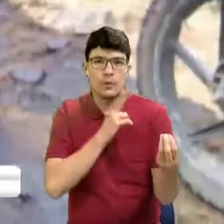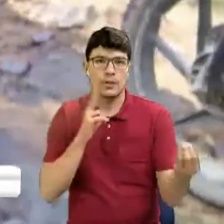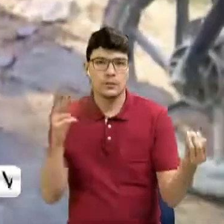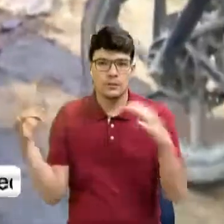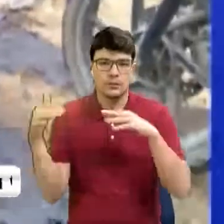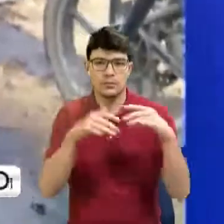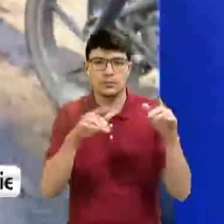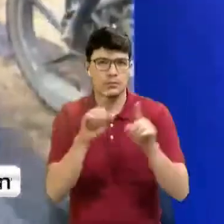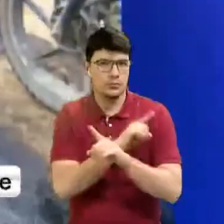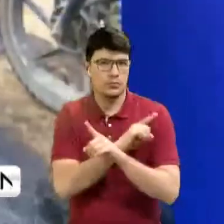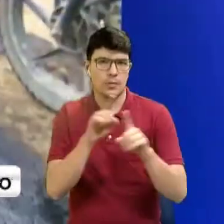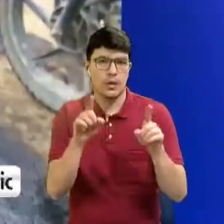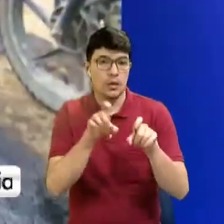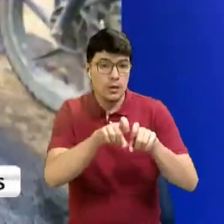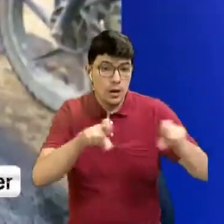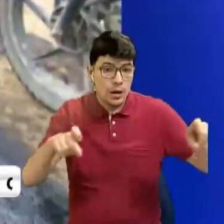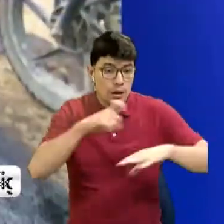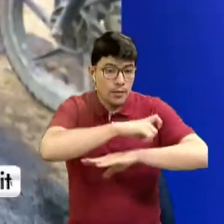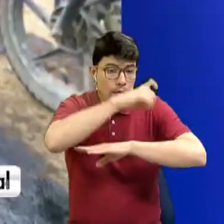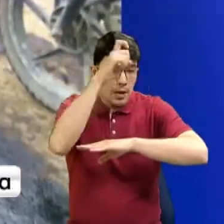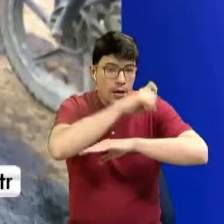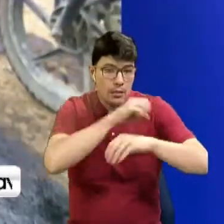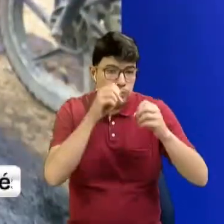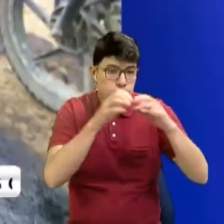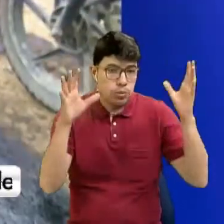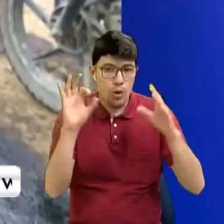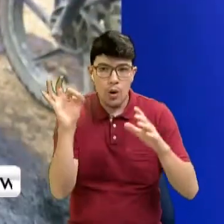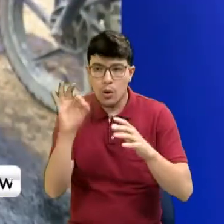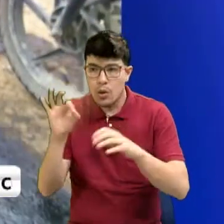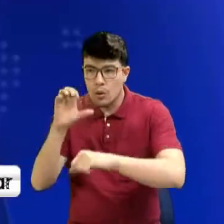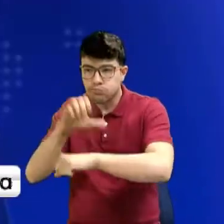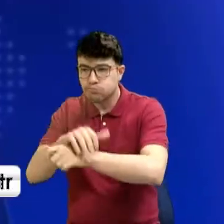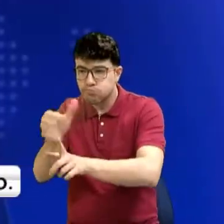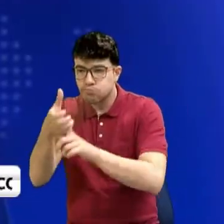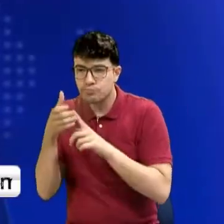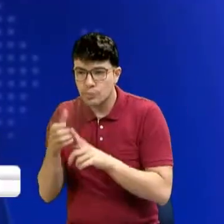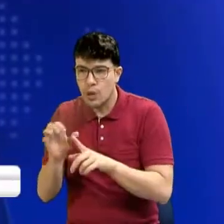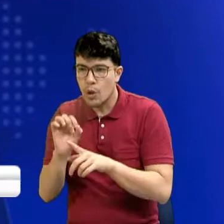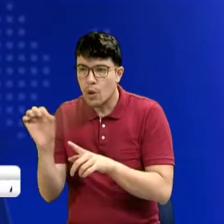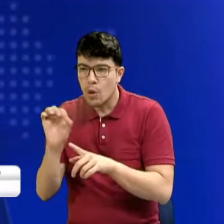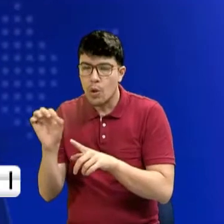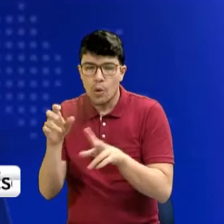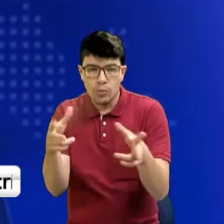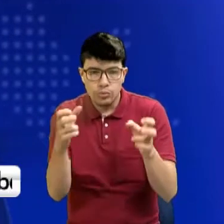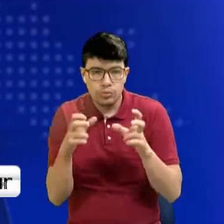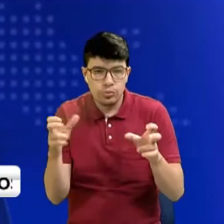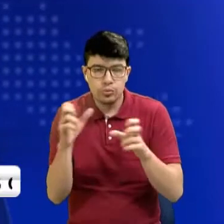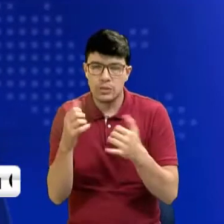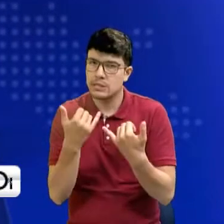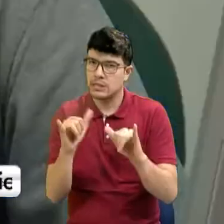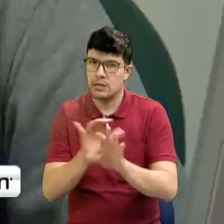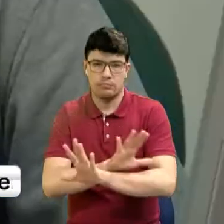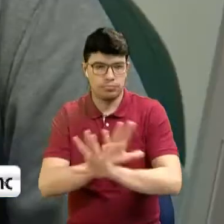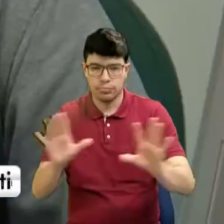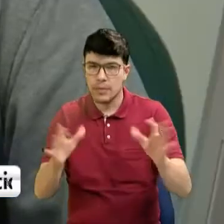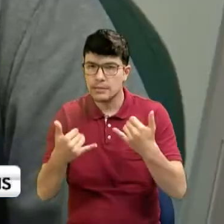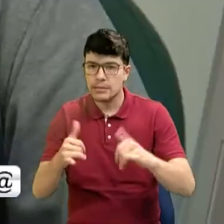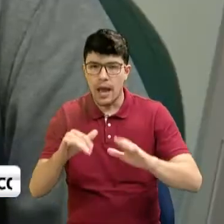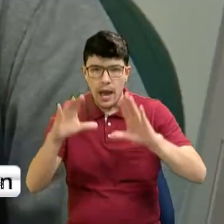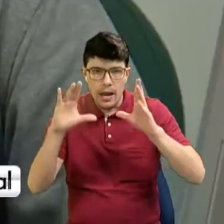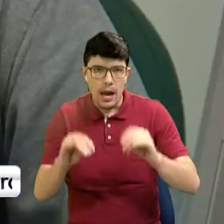ataques a los productos de cese del secuestro y de otros actos de violencia como el ln ha sido de bastante